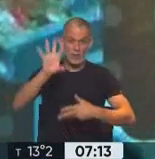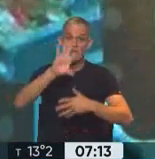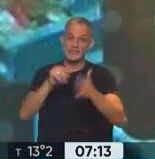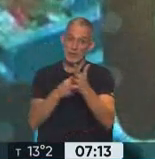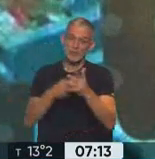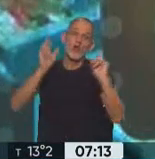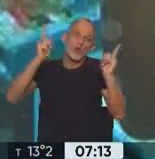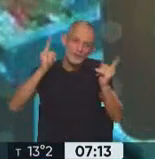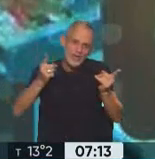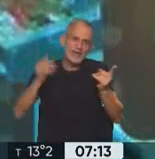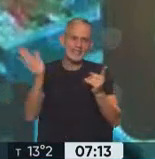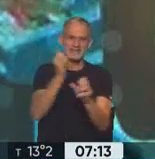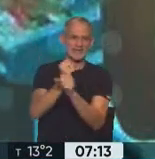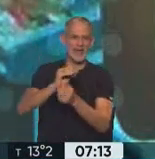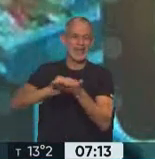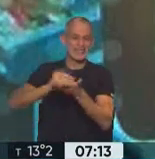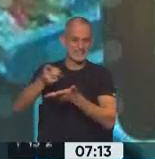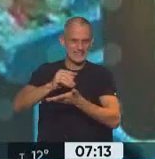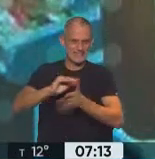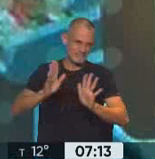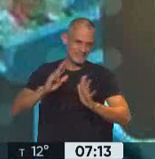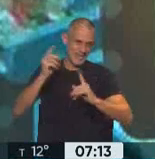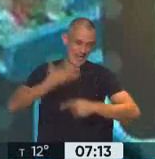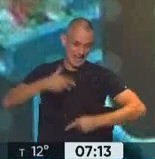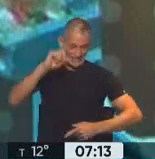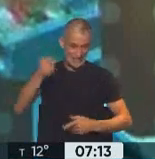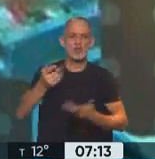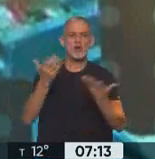los docentes y todos los trabajadores estatales. De esta manera hablaba Axel